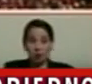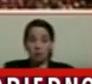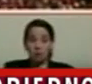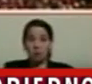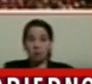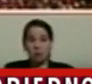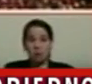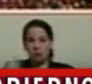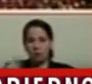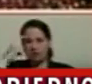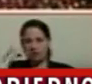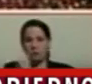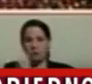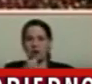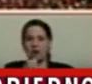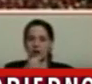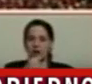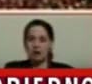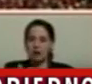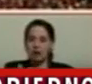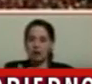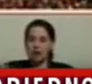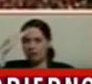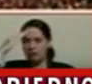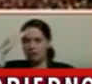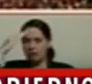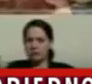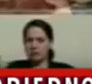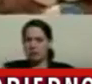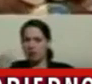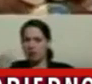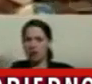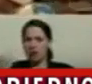Y que la justicia haga su parte.